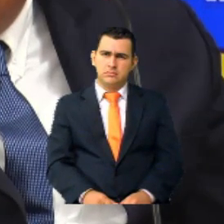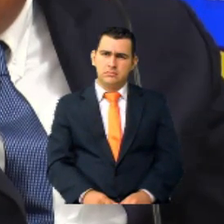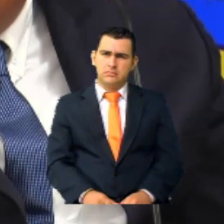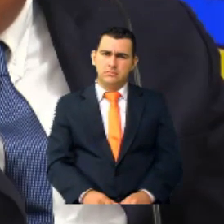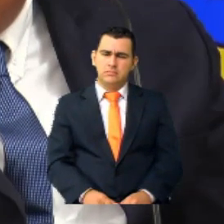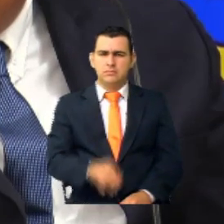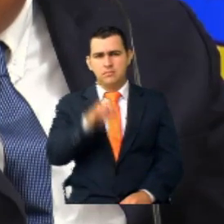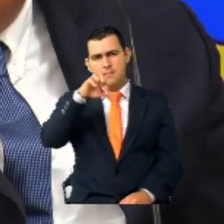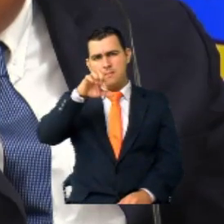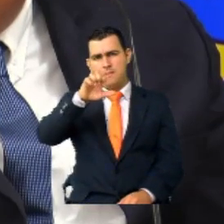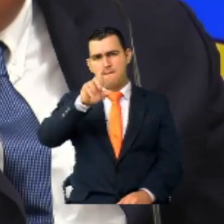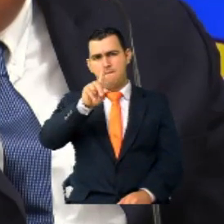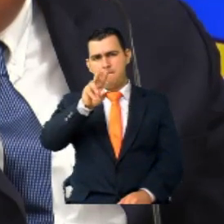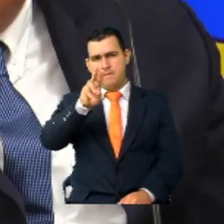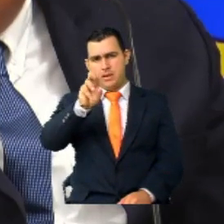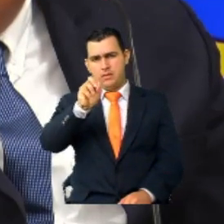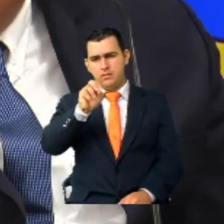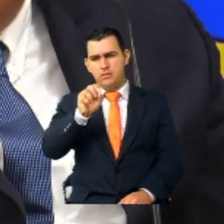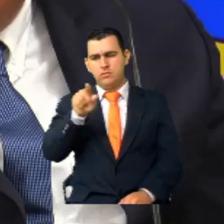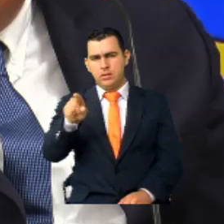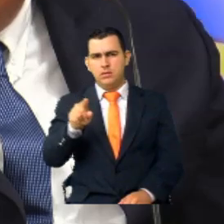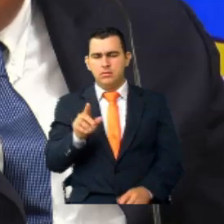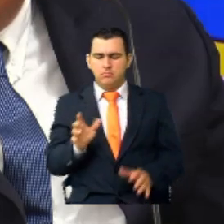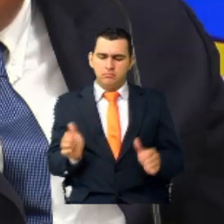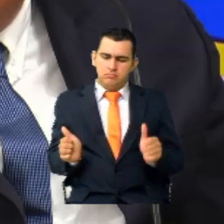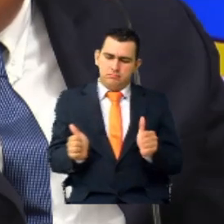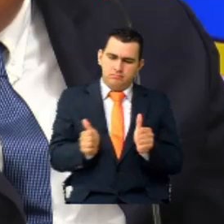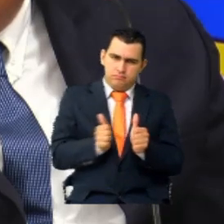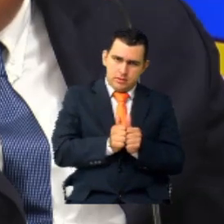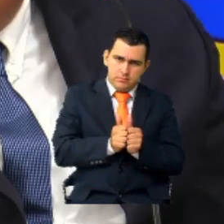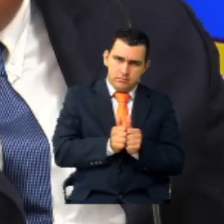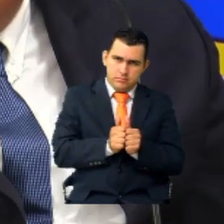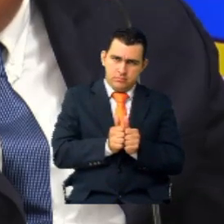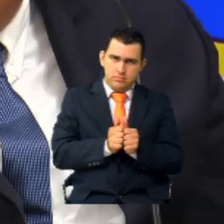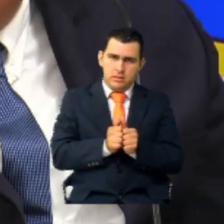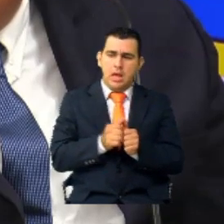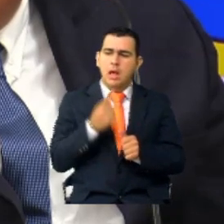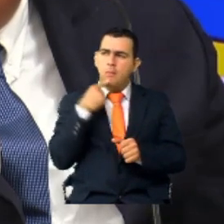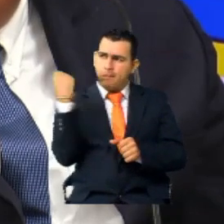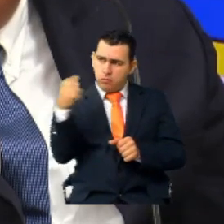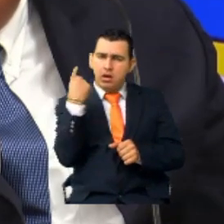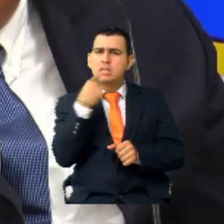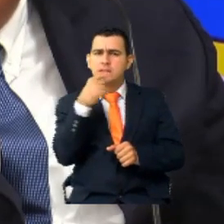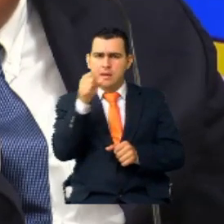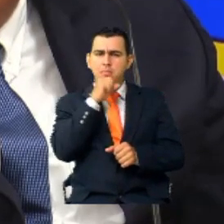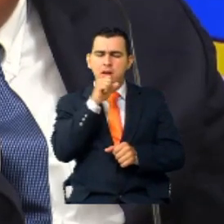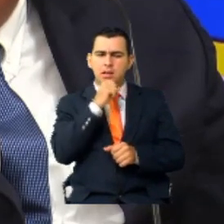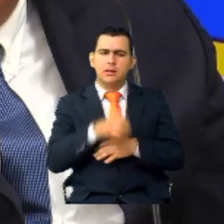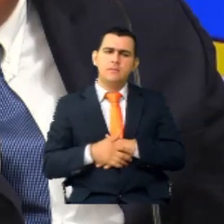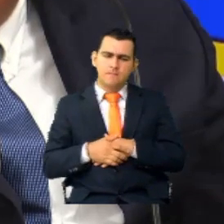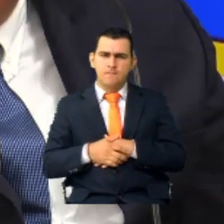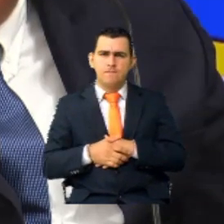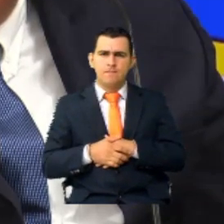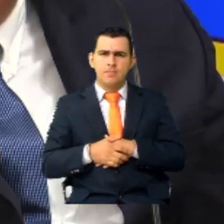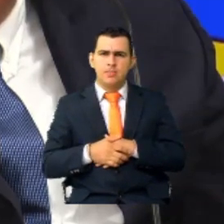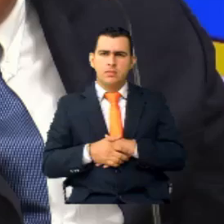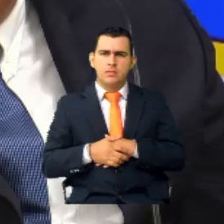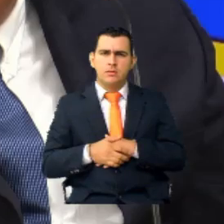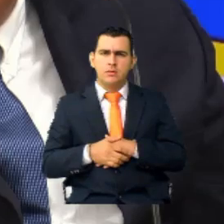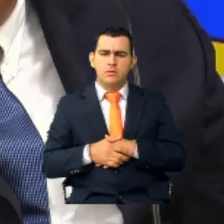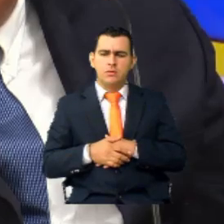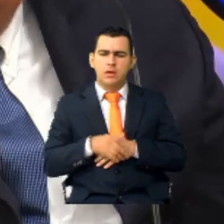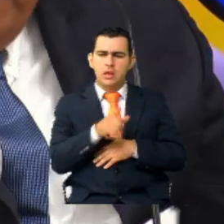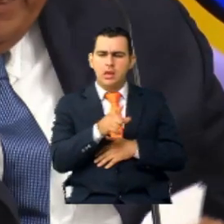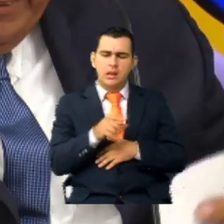Pedro decide llegar a su campaña, como lo dicen en toda Barranca Bermeja, ¿bajo qué aspecto